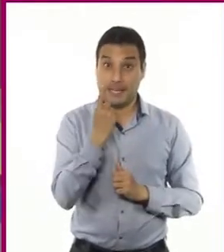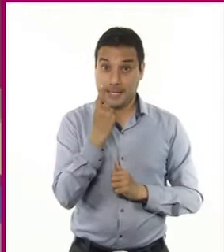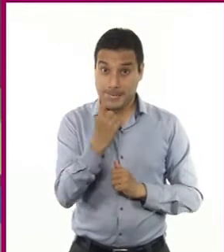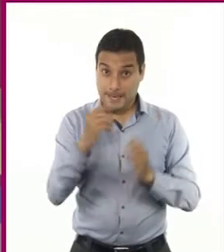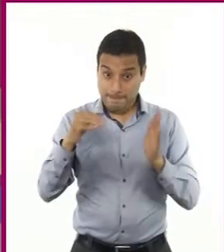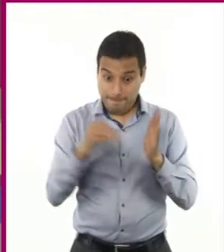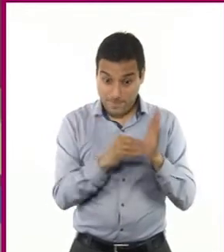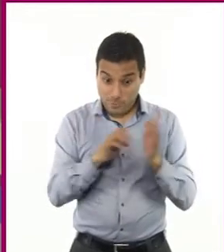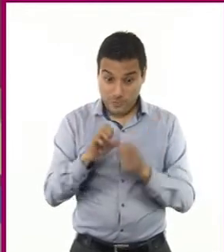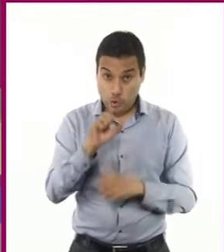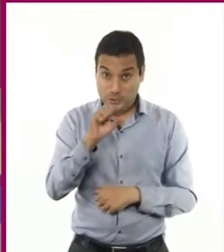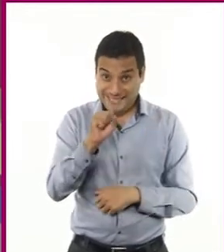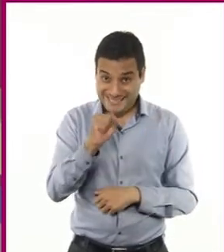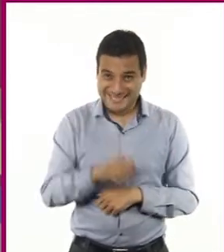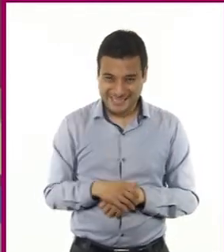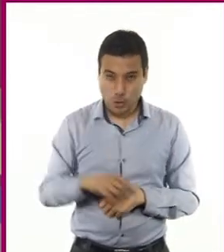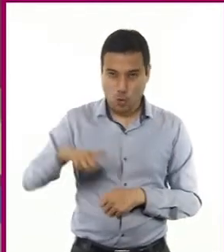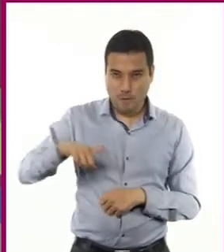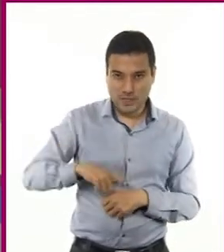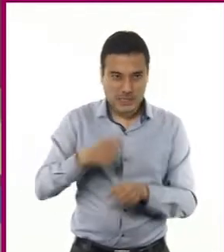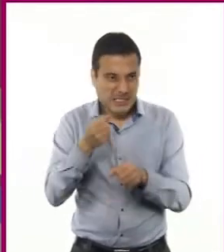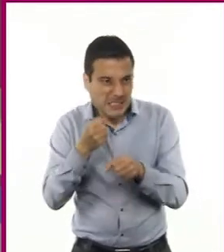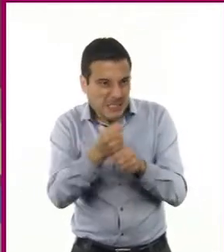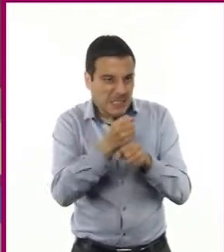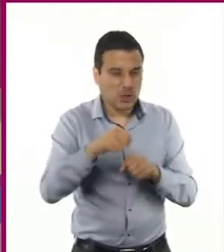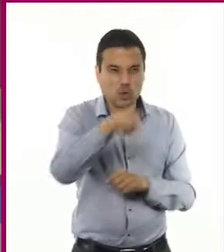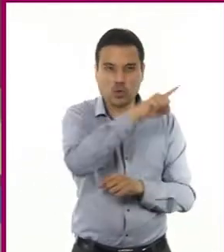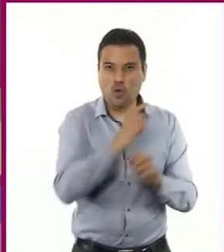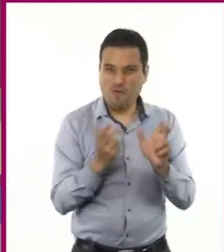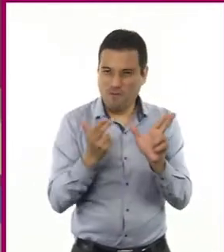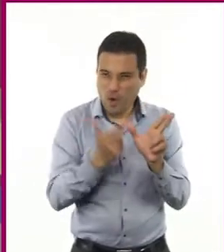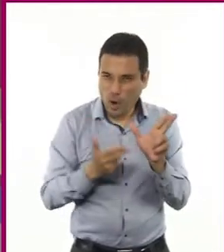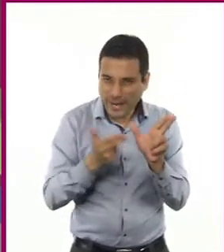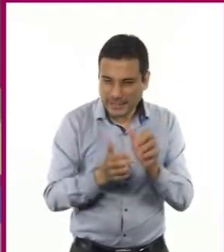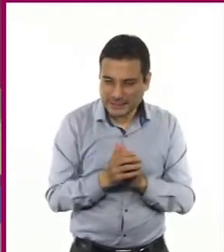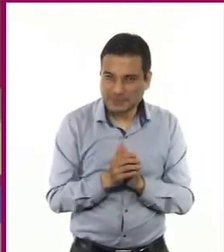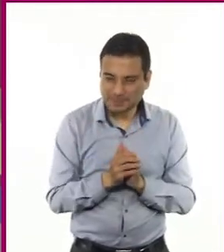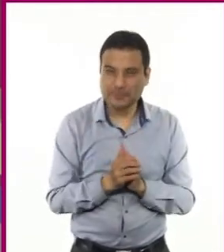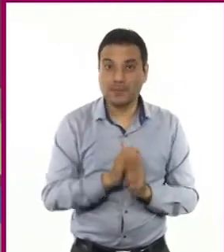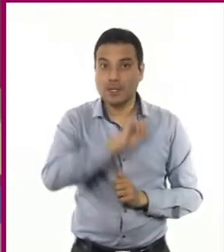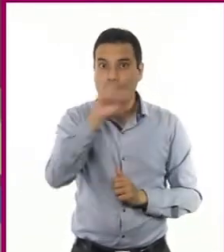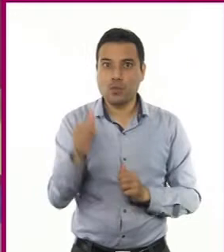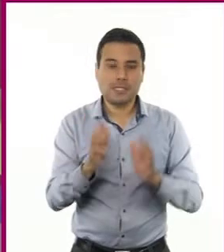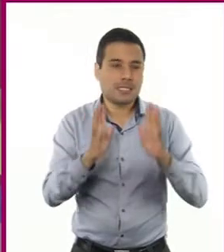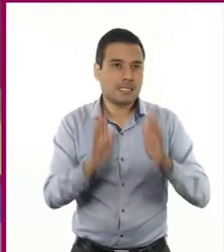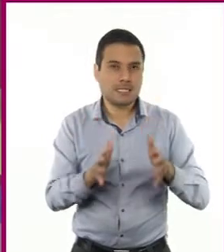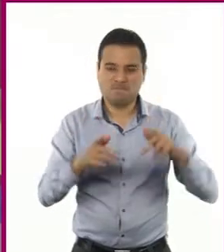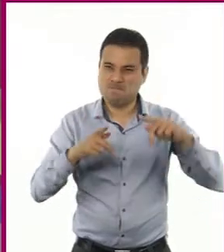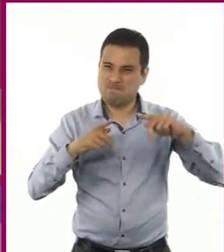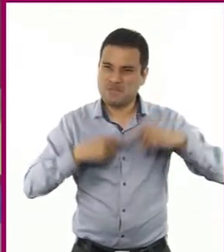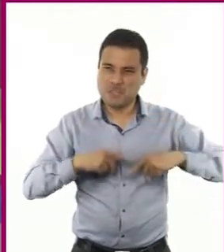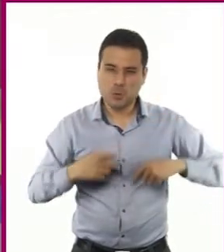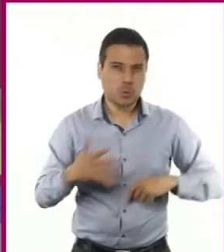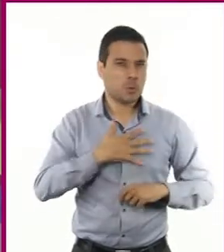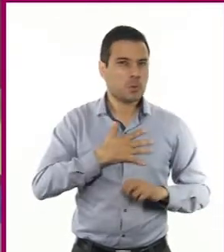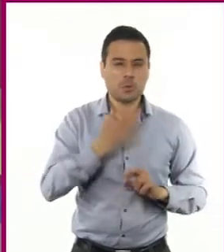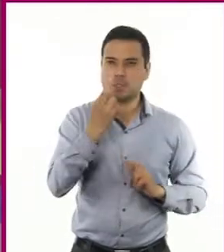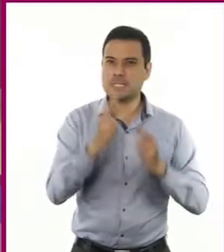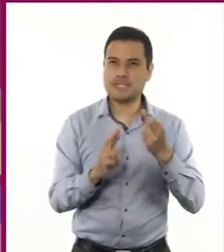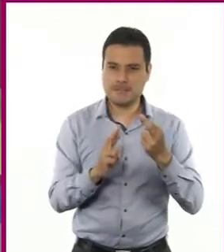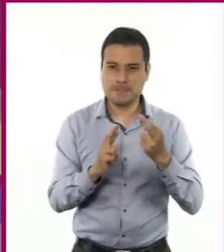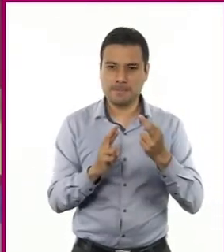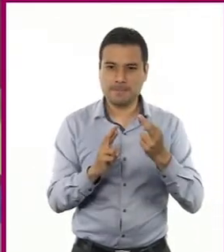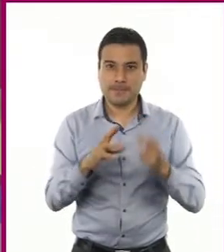justo en el contexto de la represión al movimiento ferrocarrilero, cuando emerge el nacionalismo revolucionario a través del Movimiento de